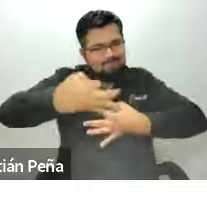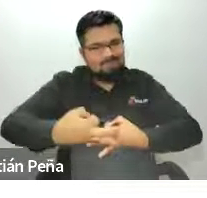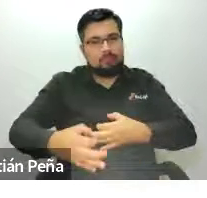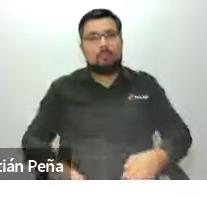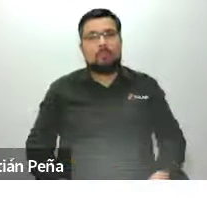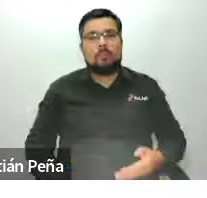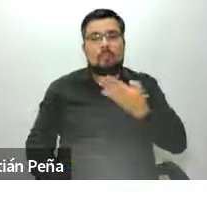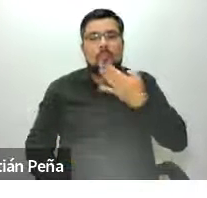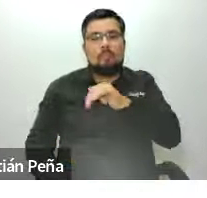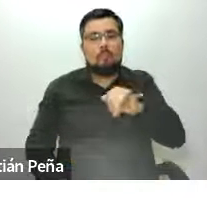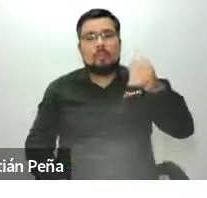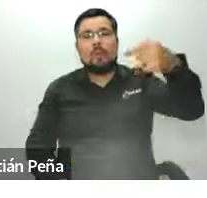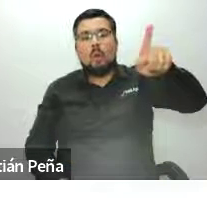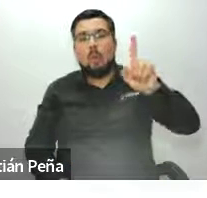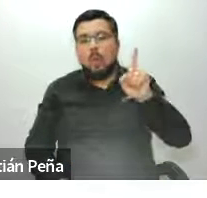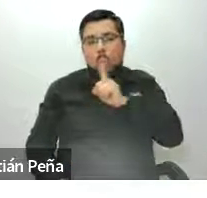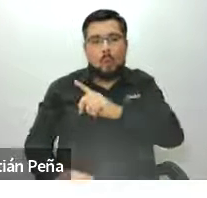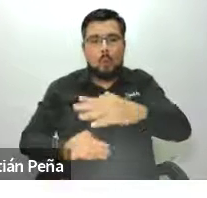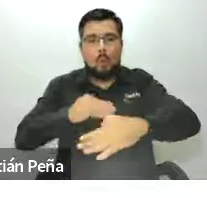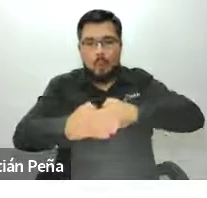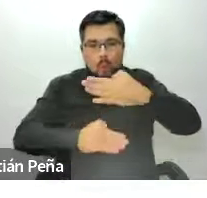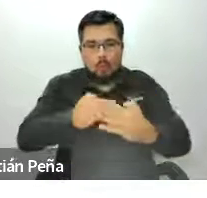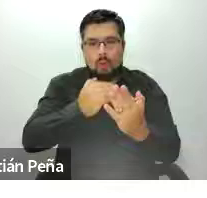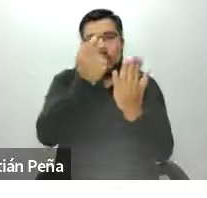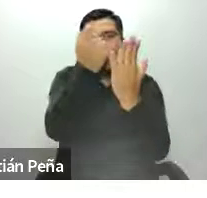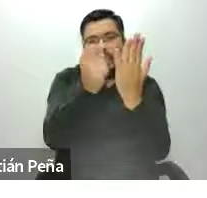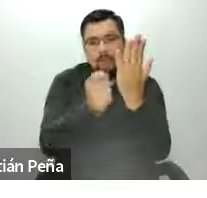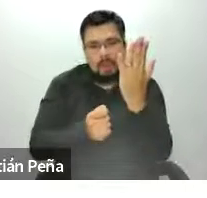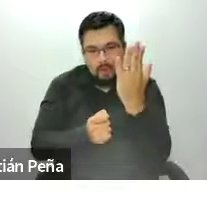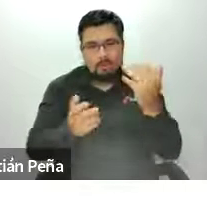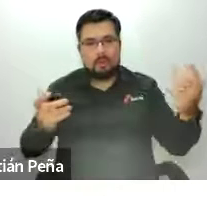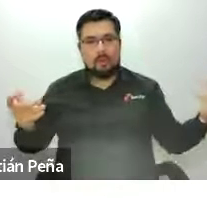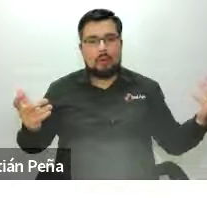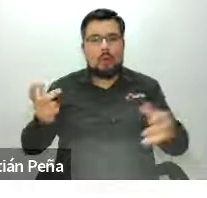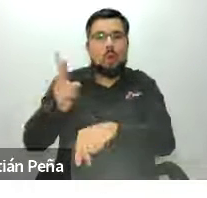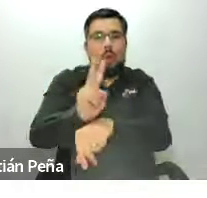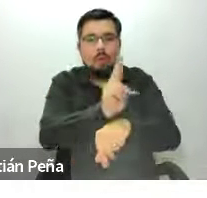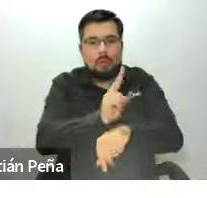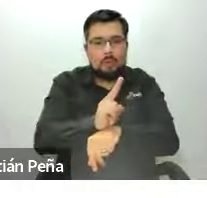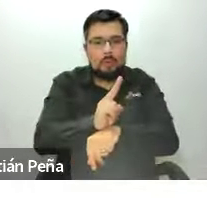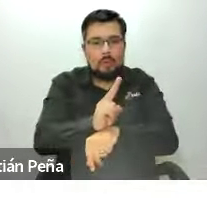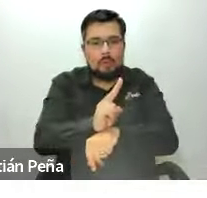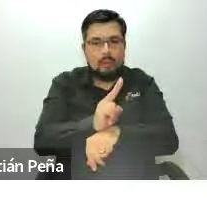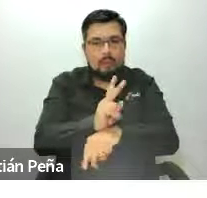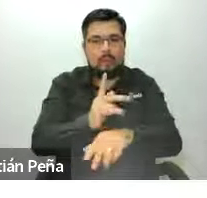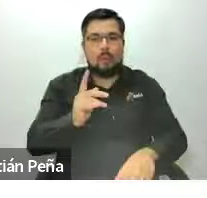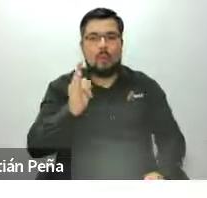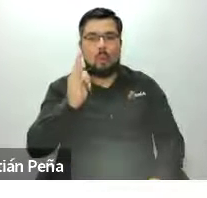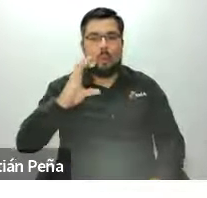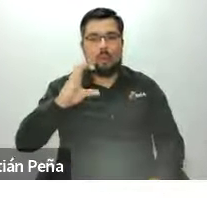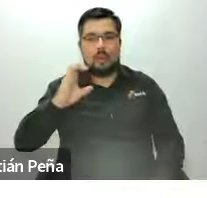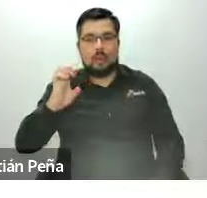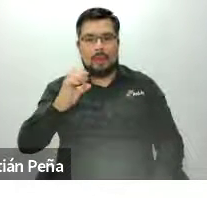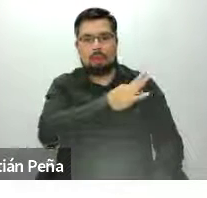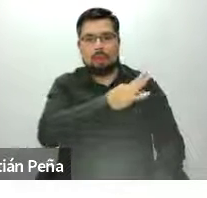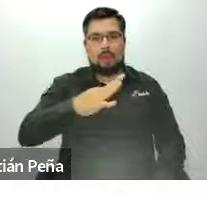también tuvimos un proceso de validación con profesionales de la Unidad de Currículum y Evaluación del Ministerio de Educación, con profesionales especialistas